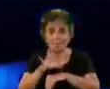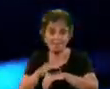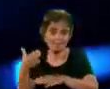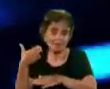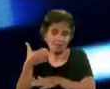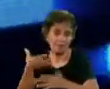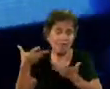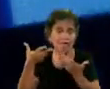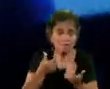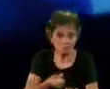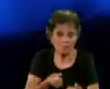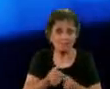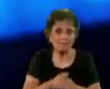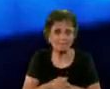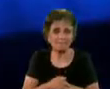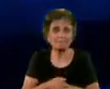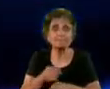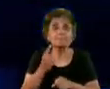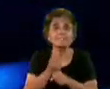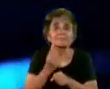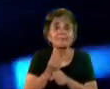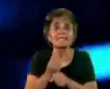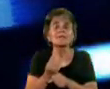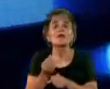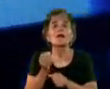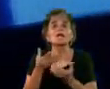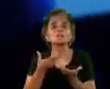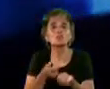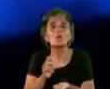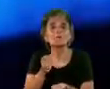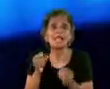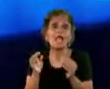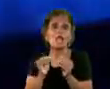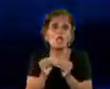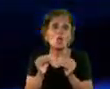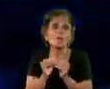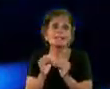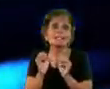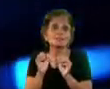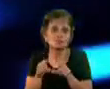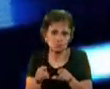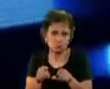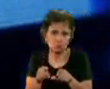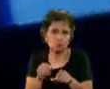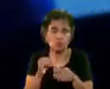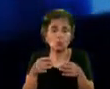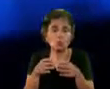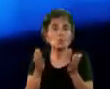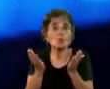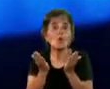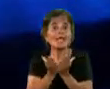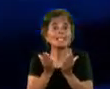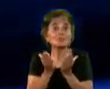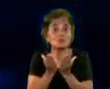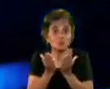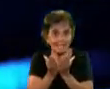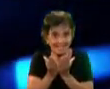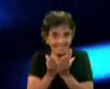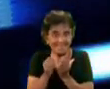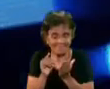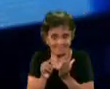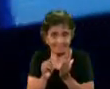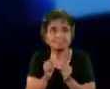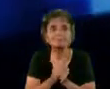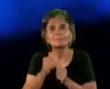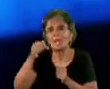Y que recordemos que la primera asistencia fue de parte de un compañero de estudiantes, justamente. Correcto, del Colo Ascacíbar. Sí. Pero